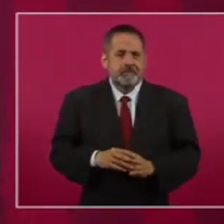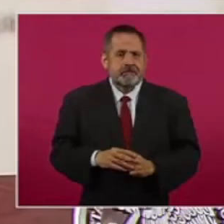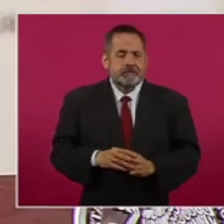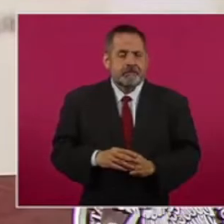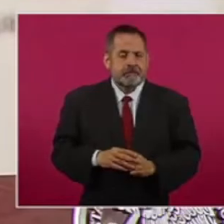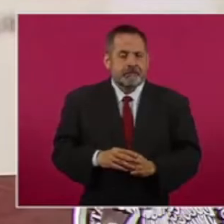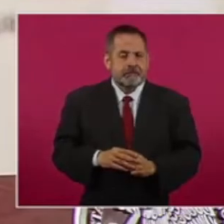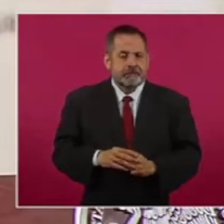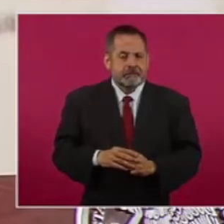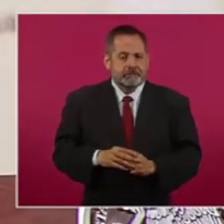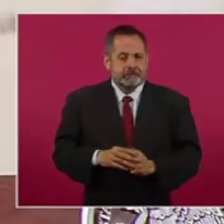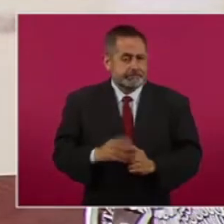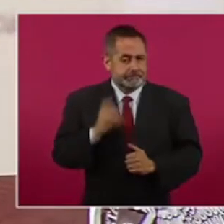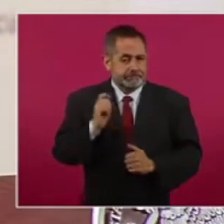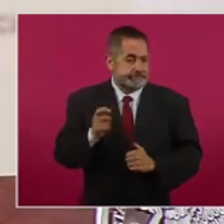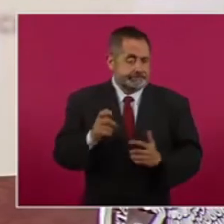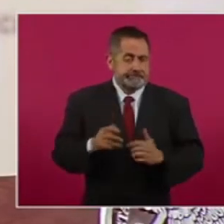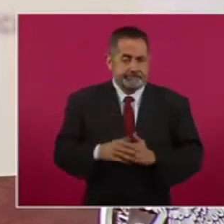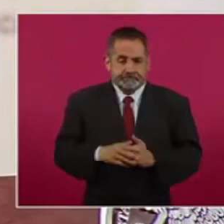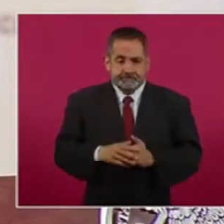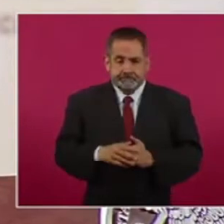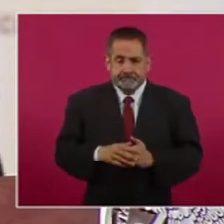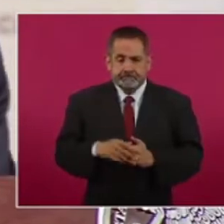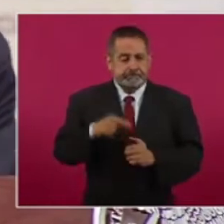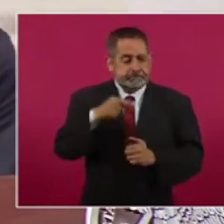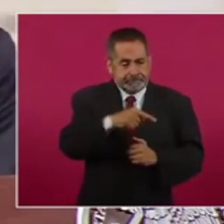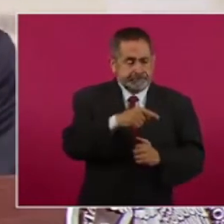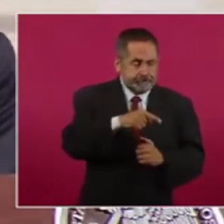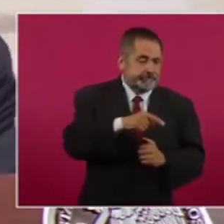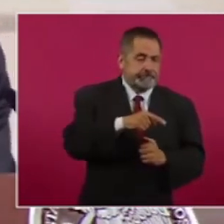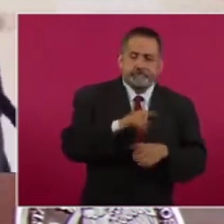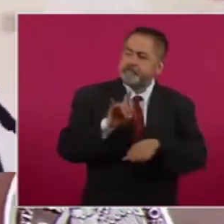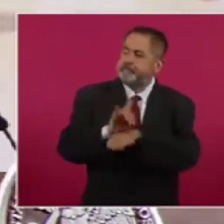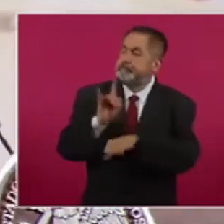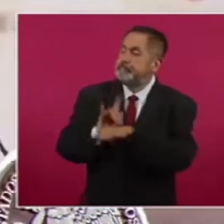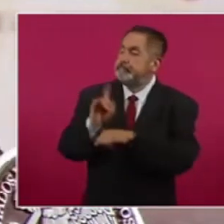Y ahí nos tenían entretenidos